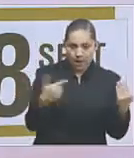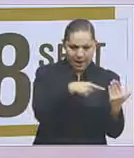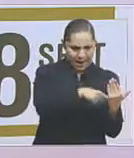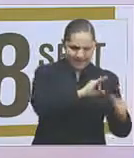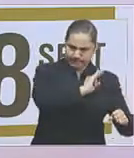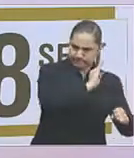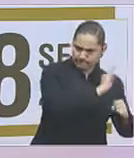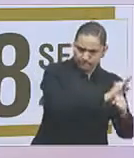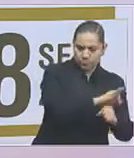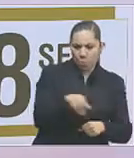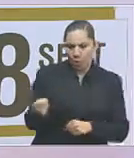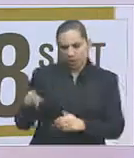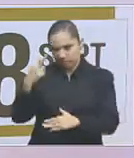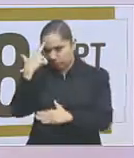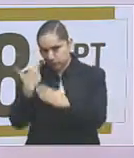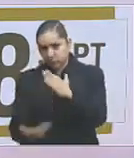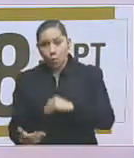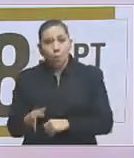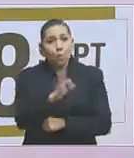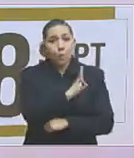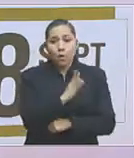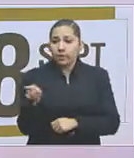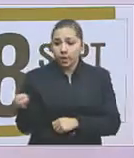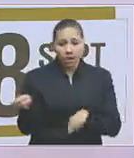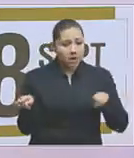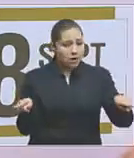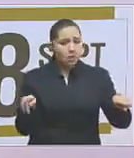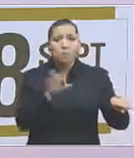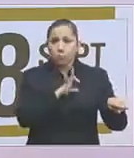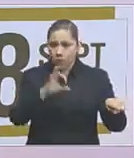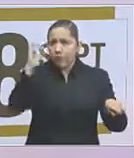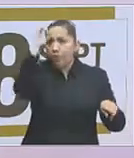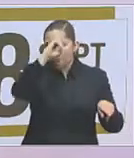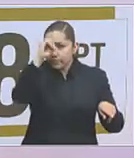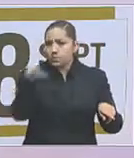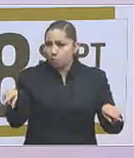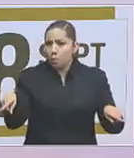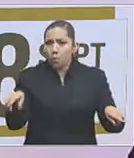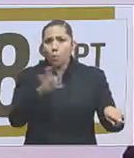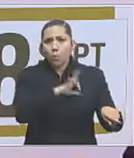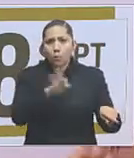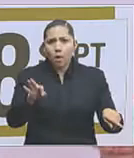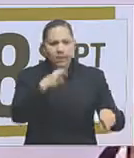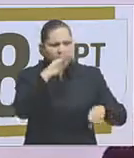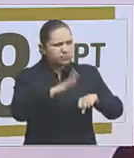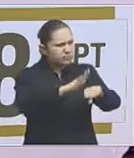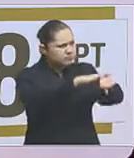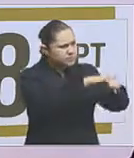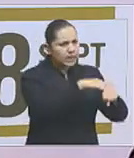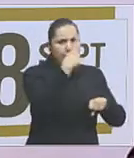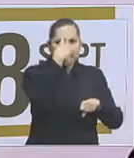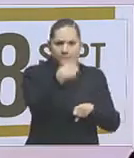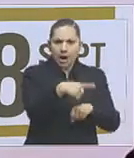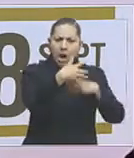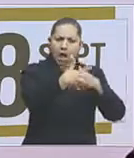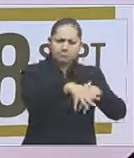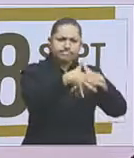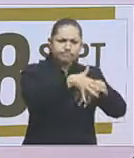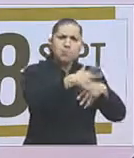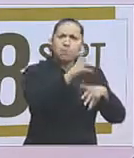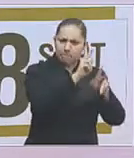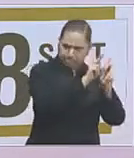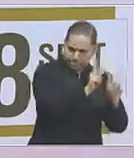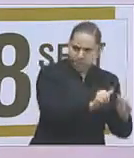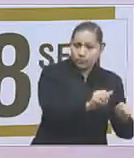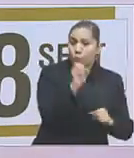opinar se puede intentar incitar a protestas pacíficas o bien se puede intentar incentivar a la violencia y al